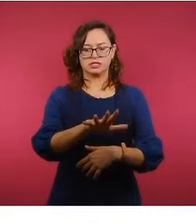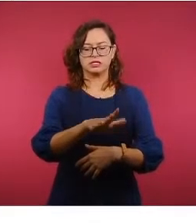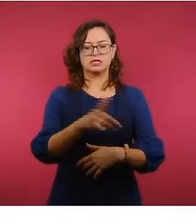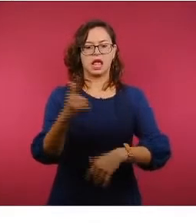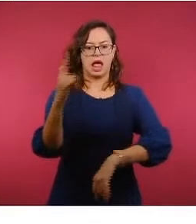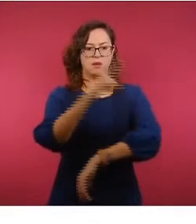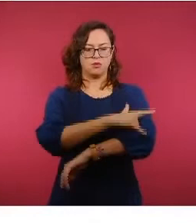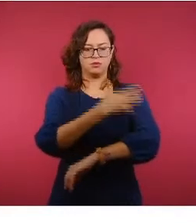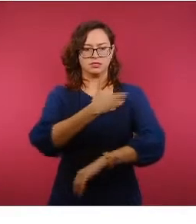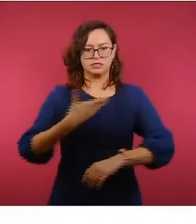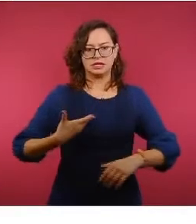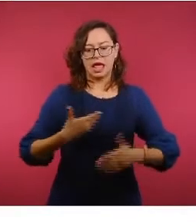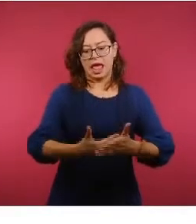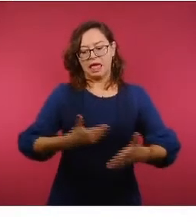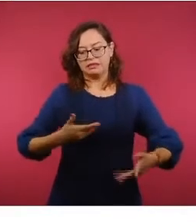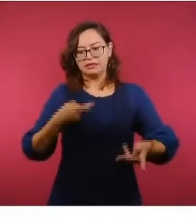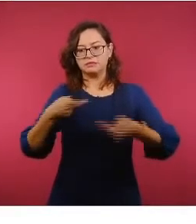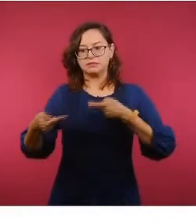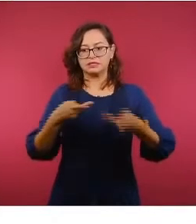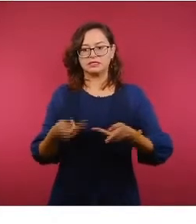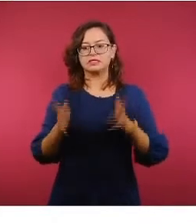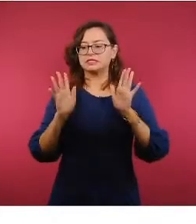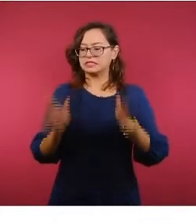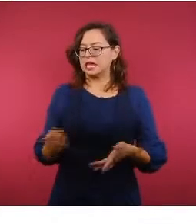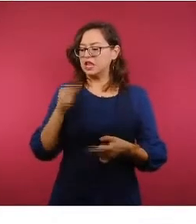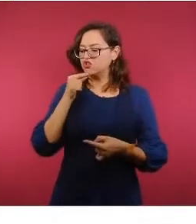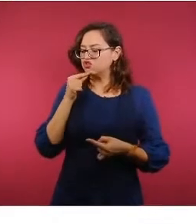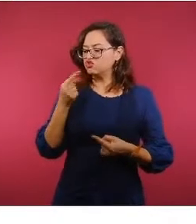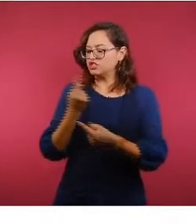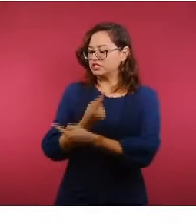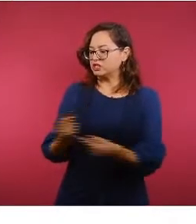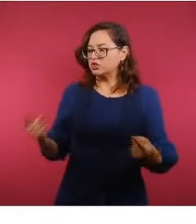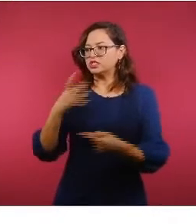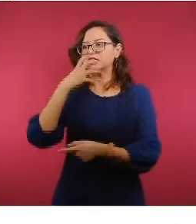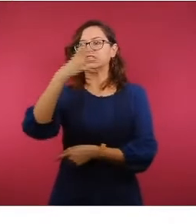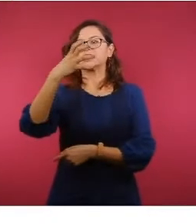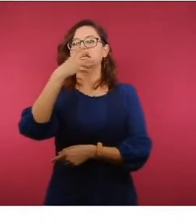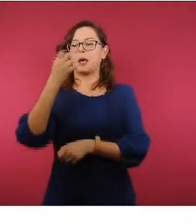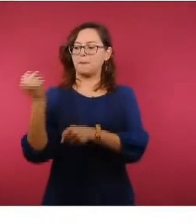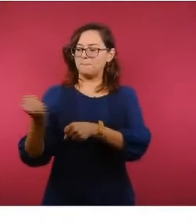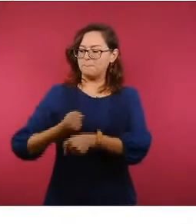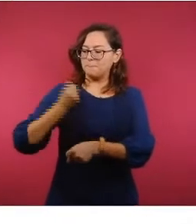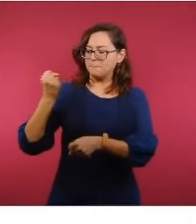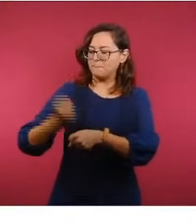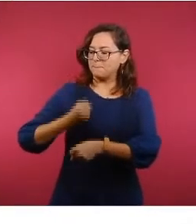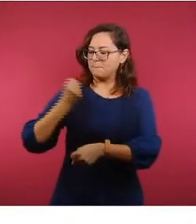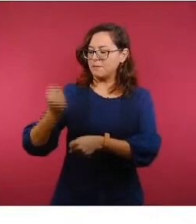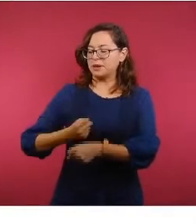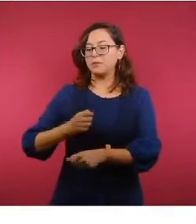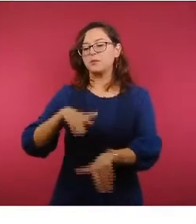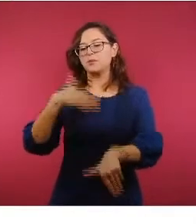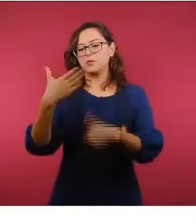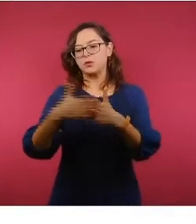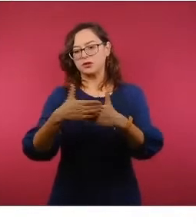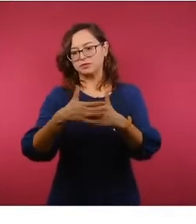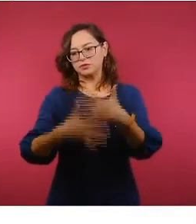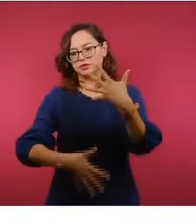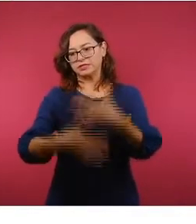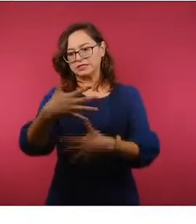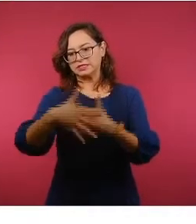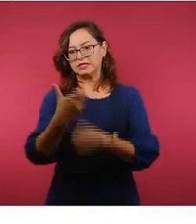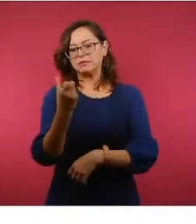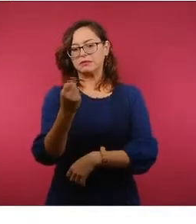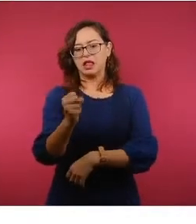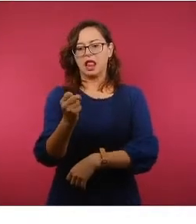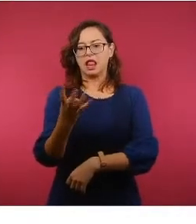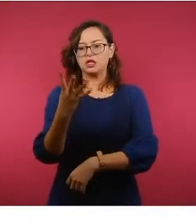avión presidencial. Ya tenemos a los niños, van a practicar y todo para poder sacar adelante este 15 de septiembre a partir de las